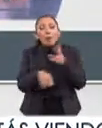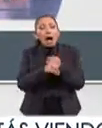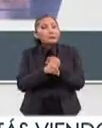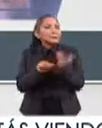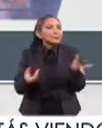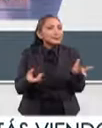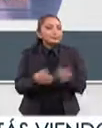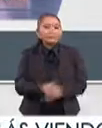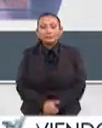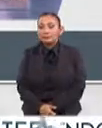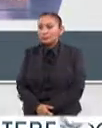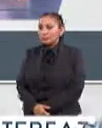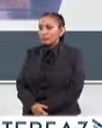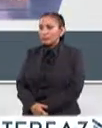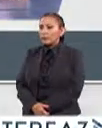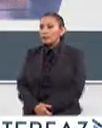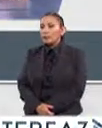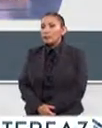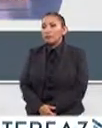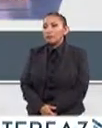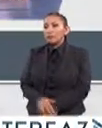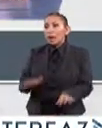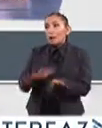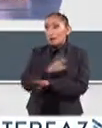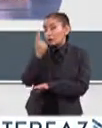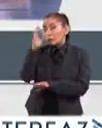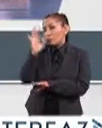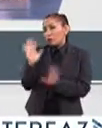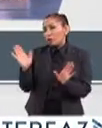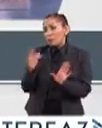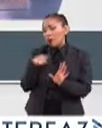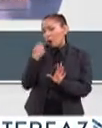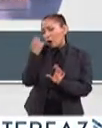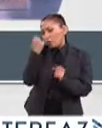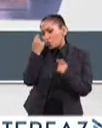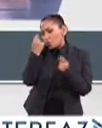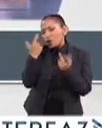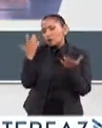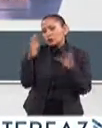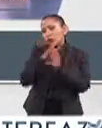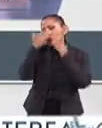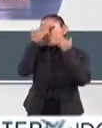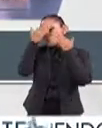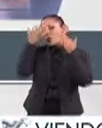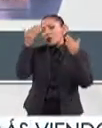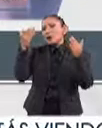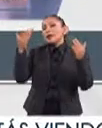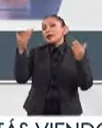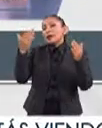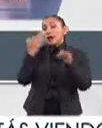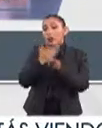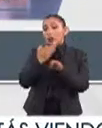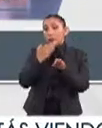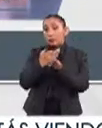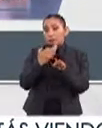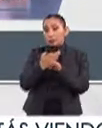agregaste algunos otros? Pues no los cambié por completo, pero sí me cambió mucho el panorama. Yo creo que